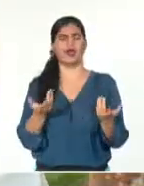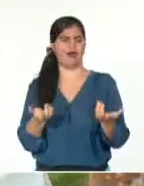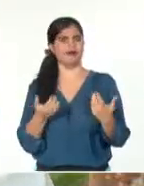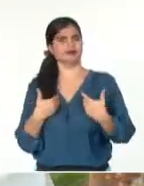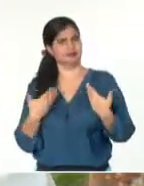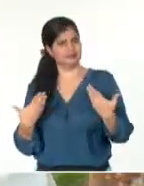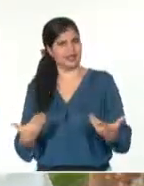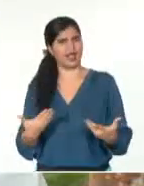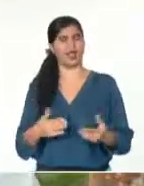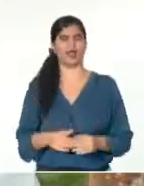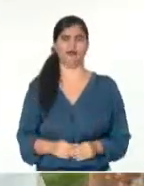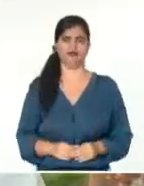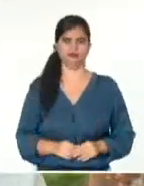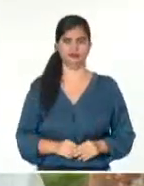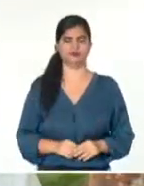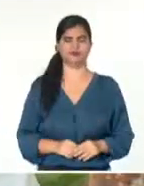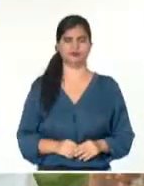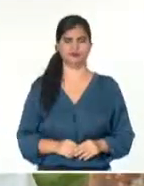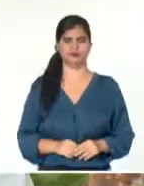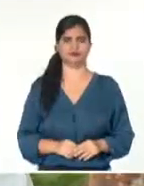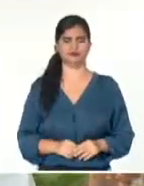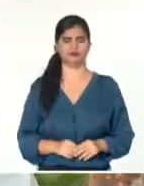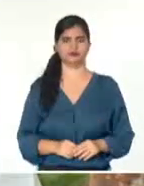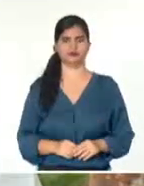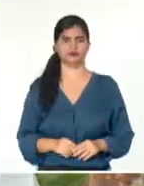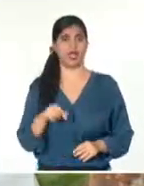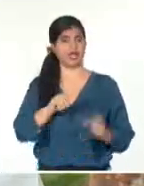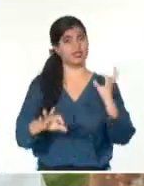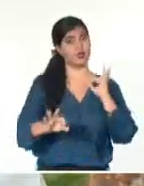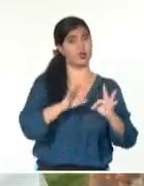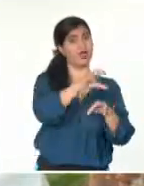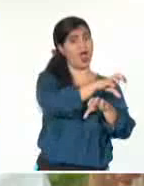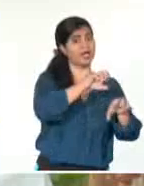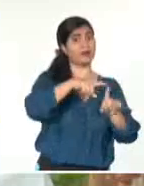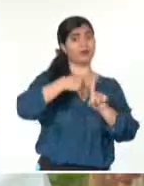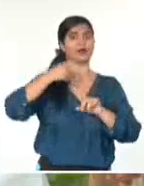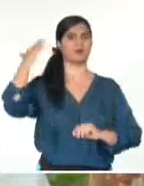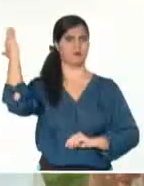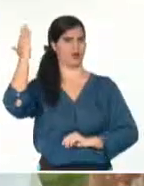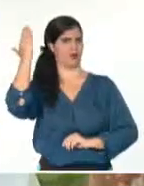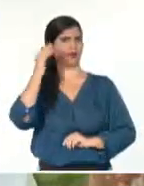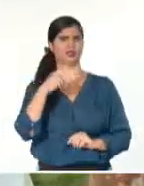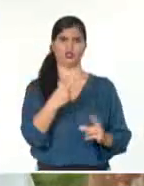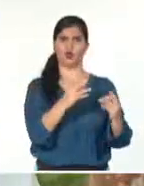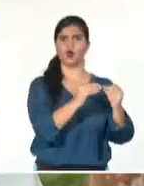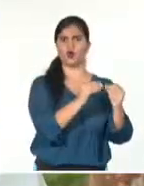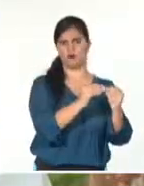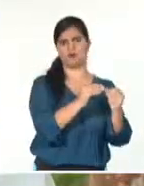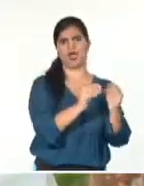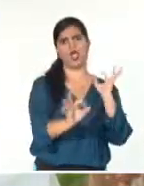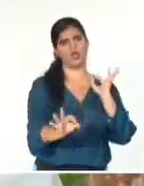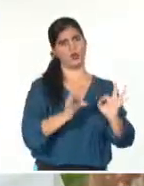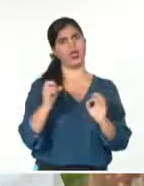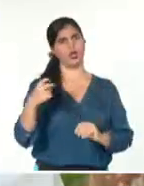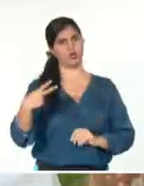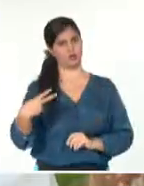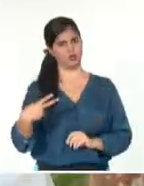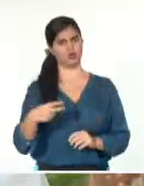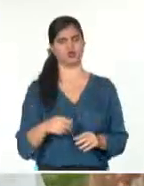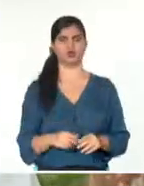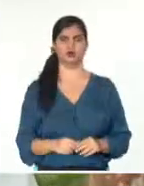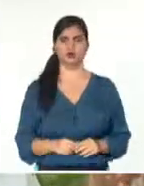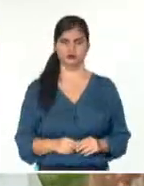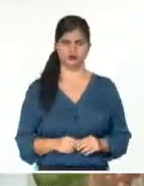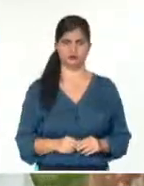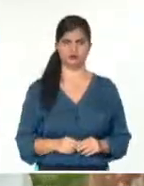se interactúa animal y medio ambiente, la base alimentaria que se crea en cada forma productiva, a base de pastos